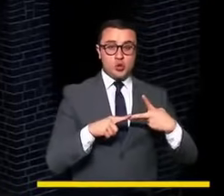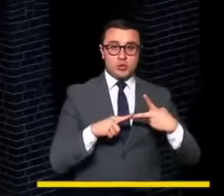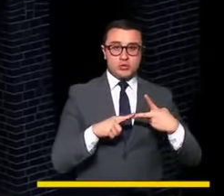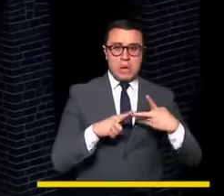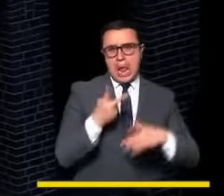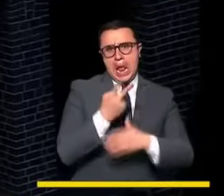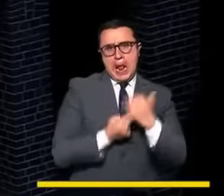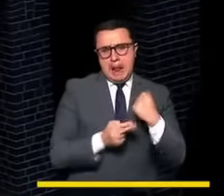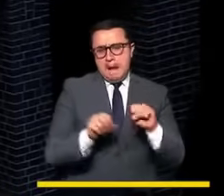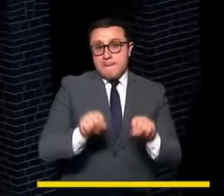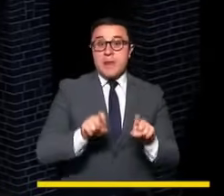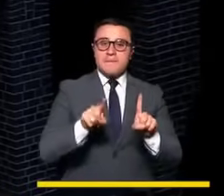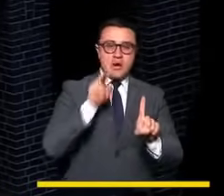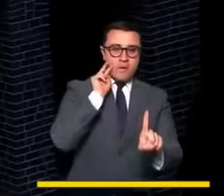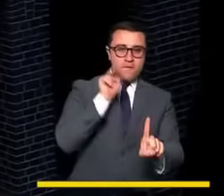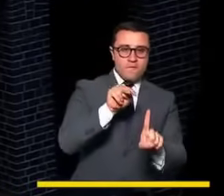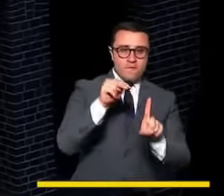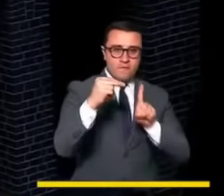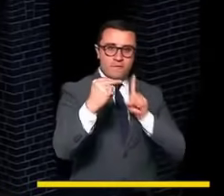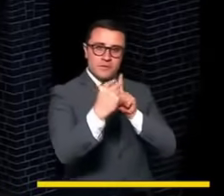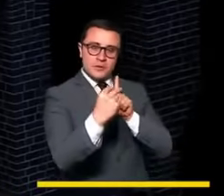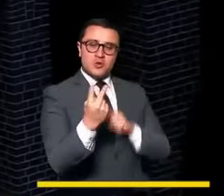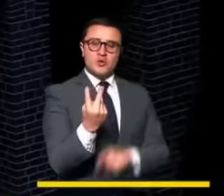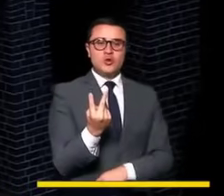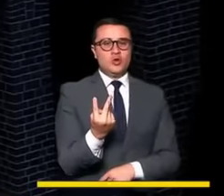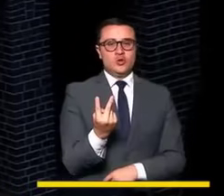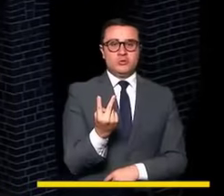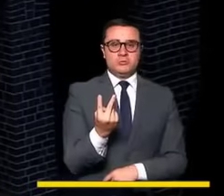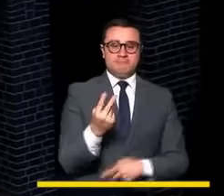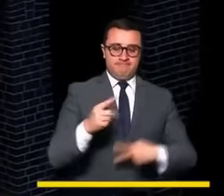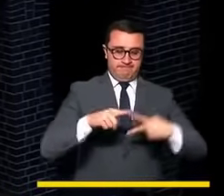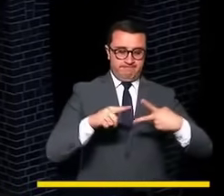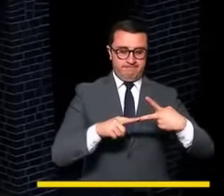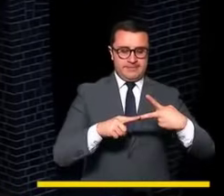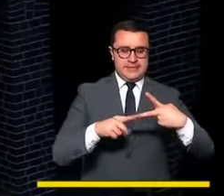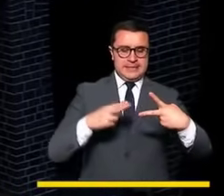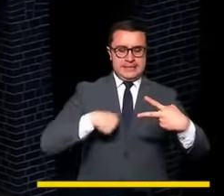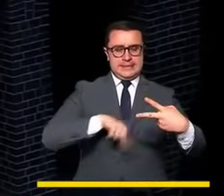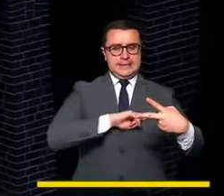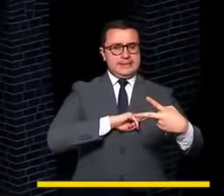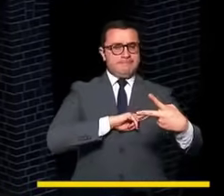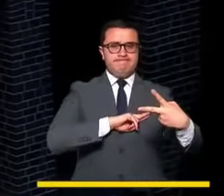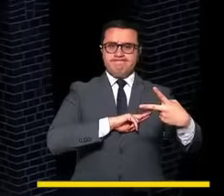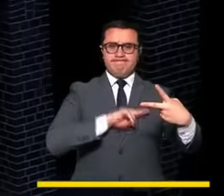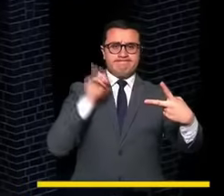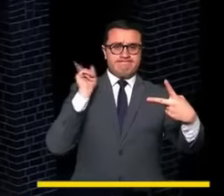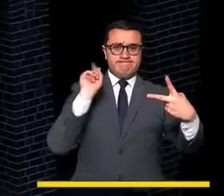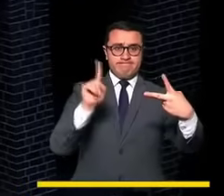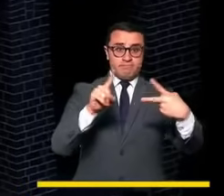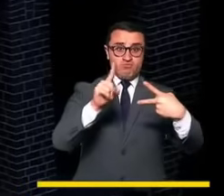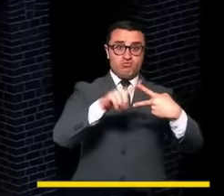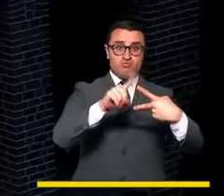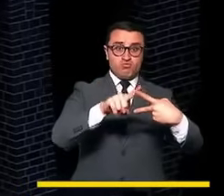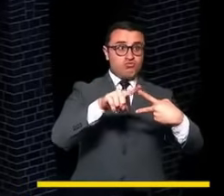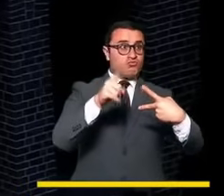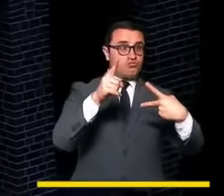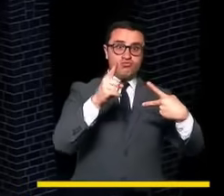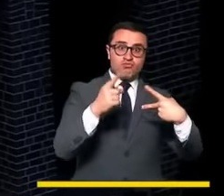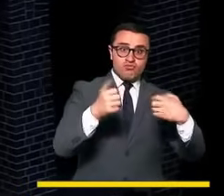dos visiones. Y a nosotros no hemos podido demostrar que la primera es la